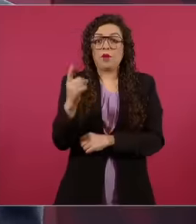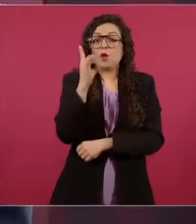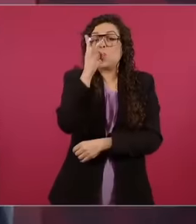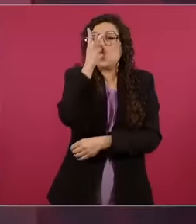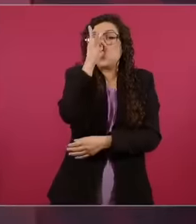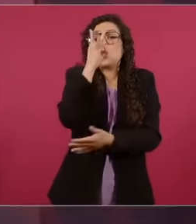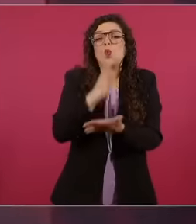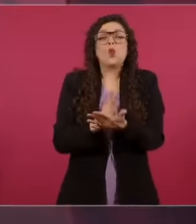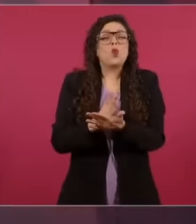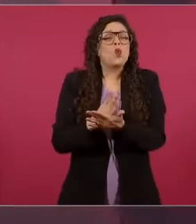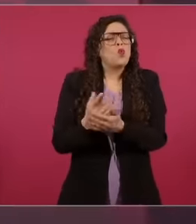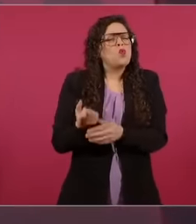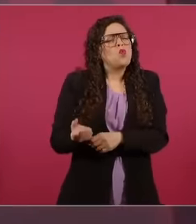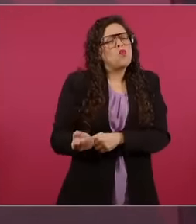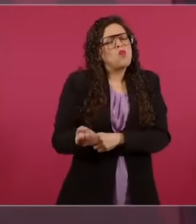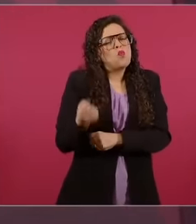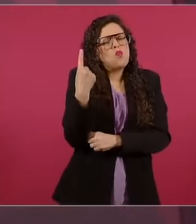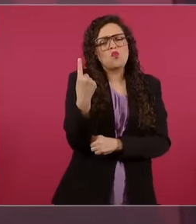El único asunto,